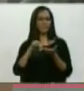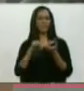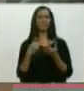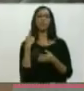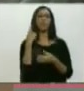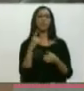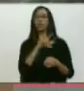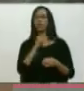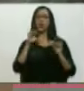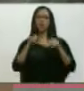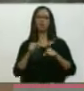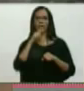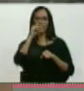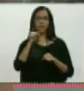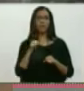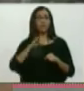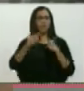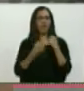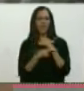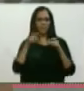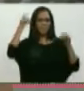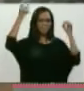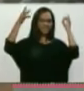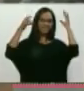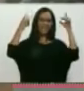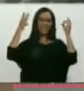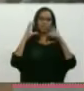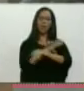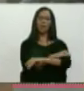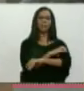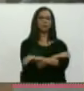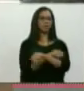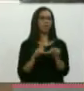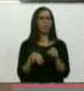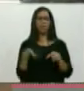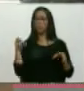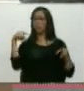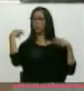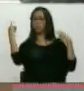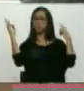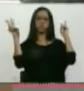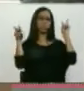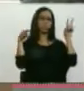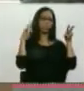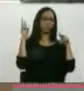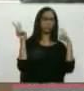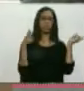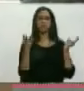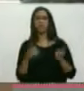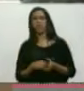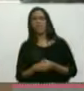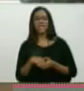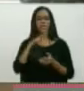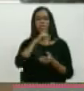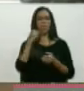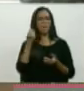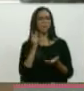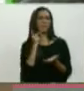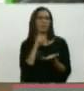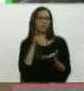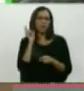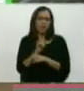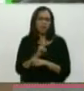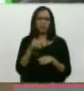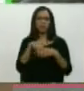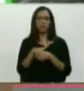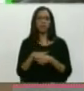que no controla Maduro. Y con Guaidó improvisando, la oposición desperdigada y sin un norte, la facción radical pensando en no presentarse a las elecciones,